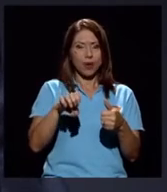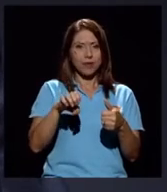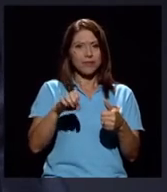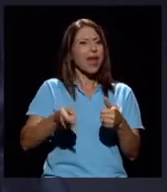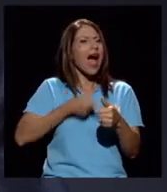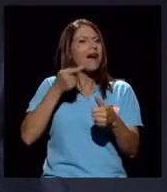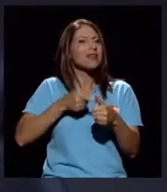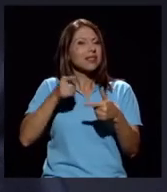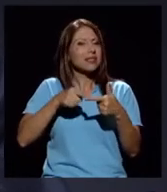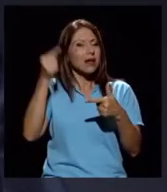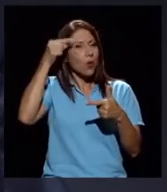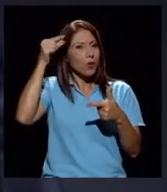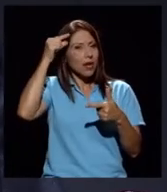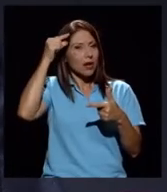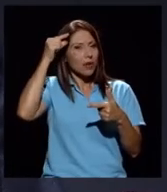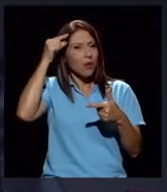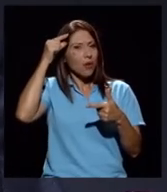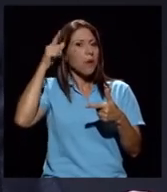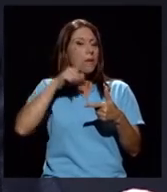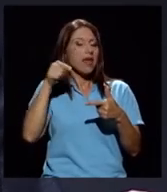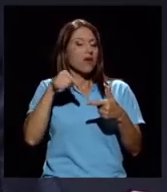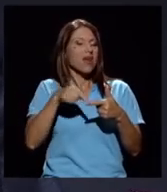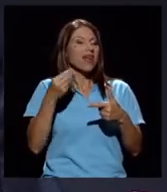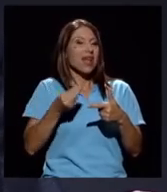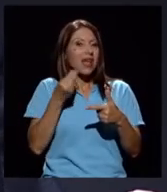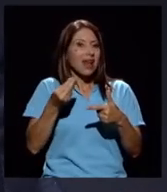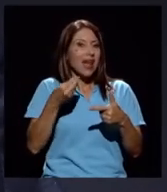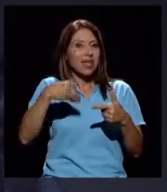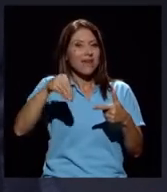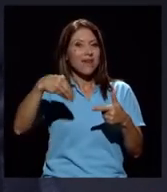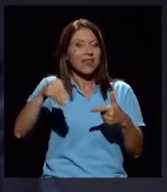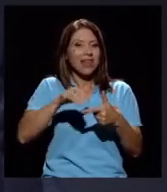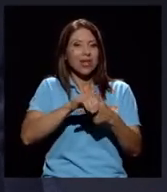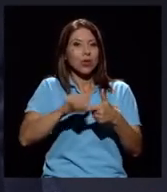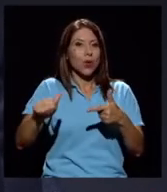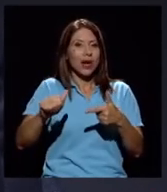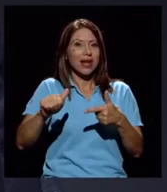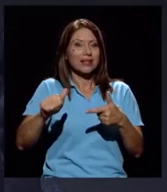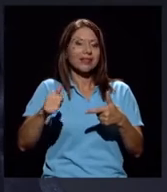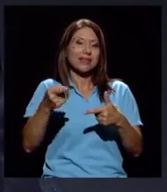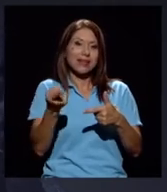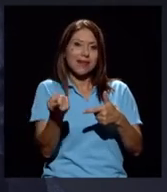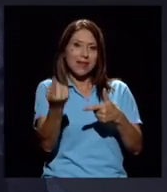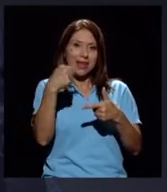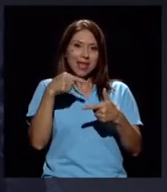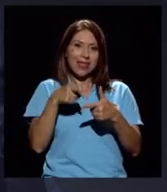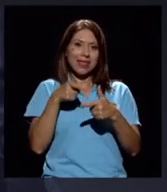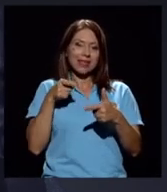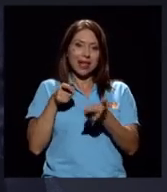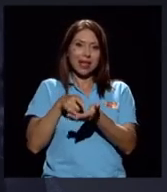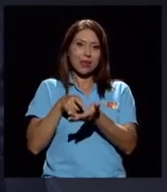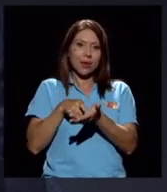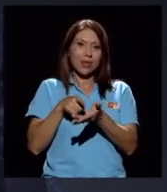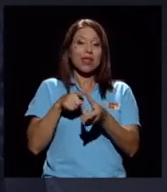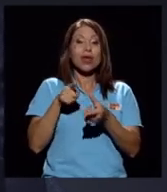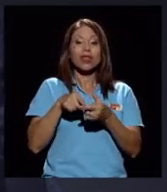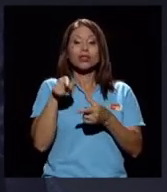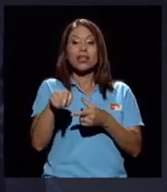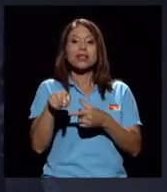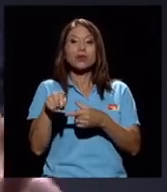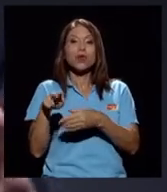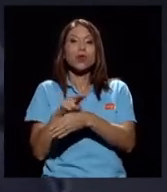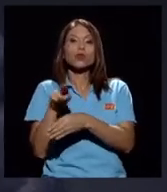efecto contrario que iba a vender divisas provenientes del endeudamiento entonces lo sacaron de las cotizaciones diarias